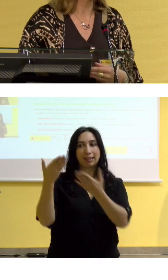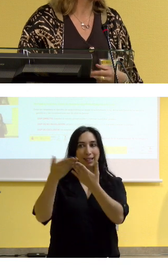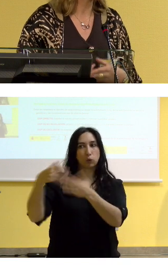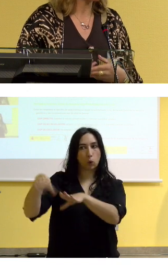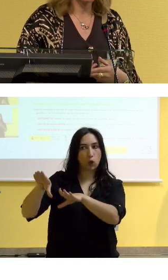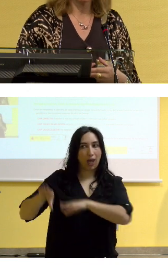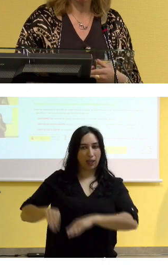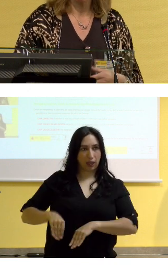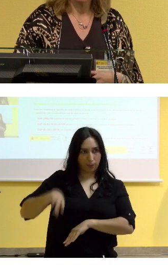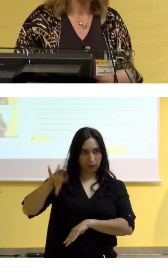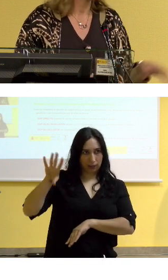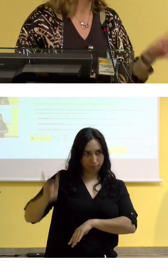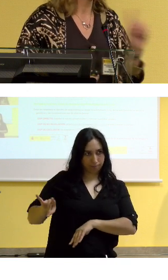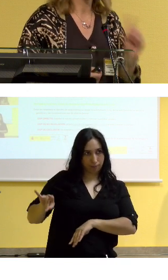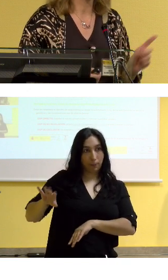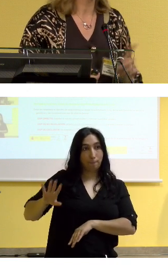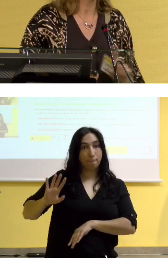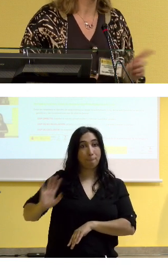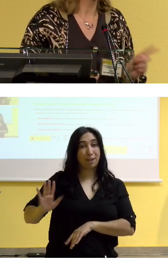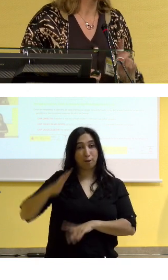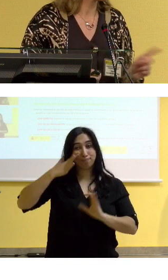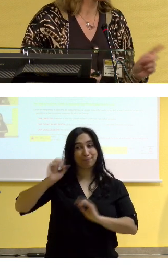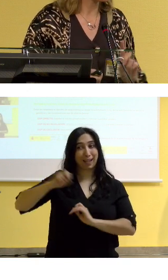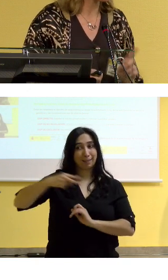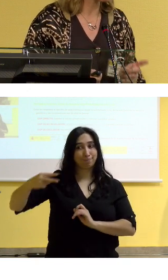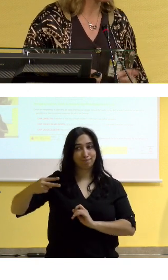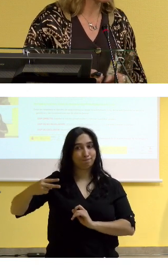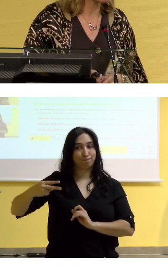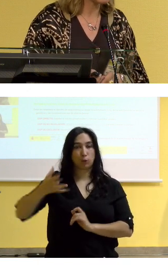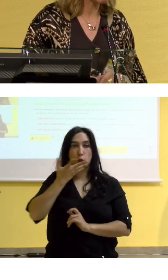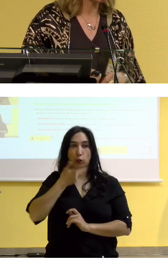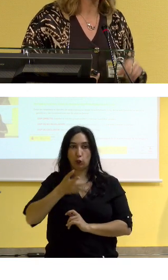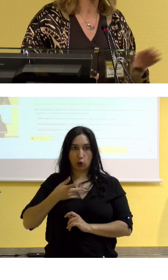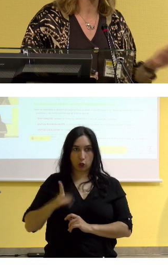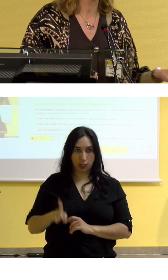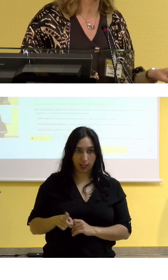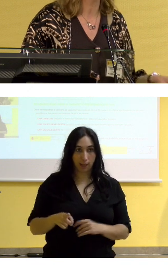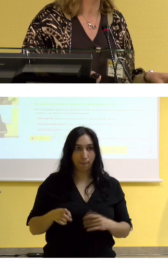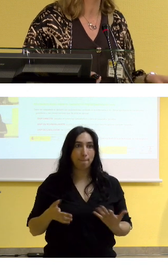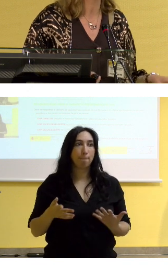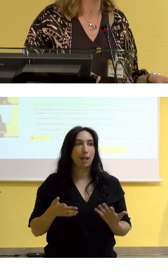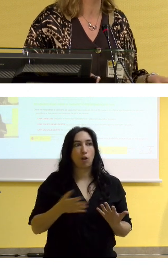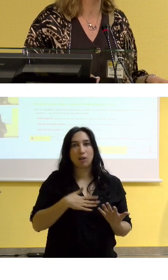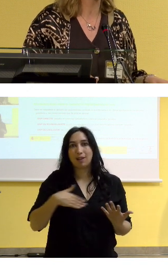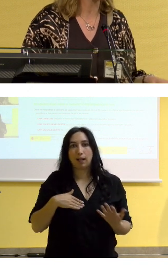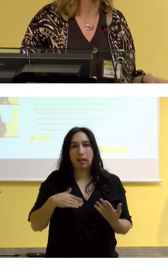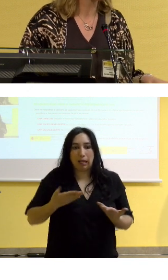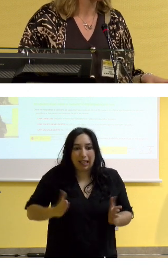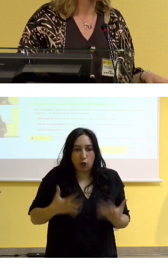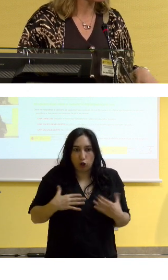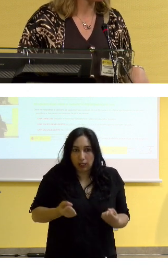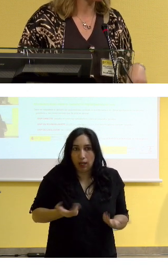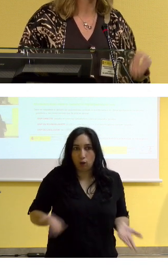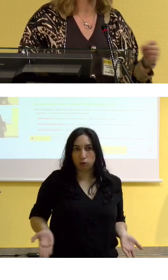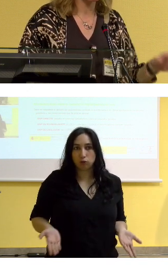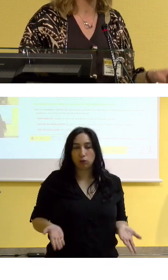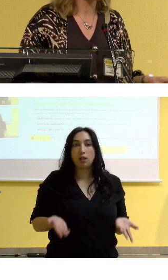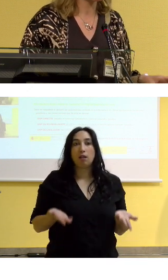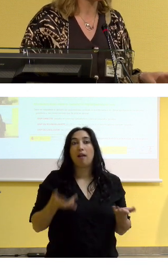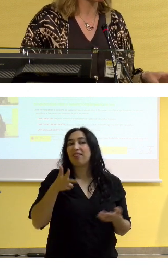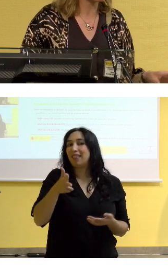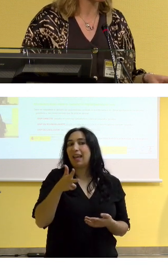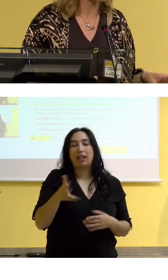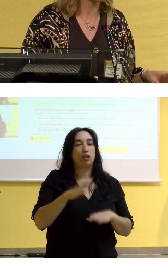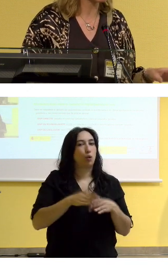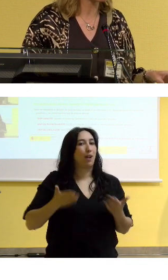estudio presintomático, pero no quieren conocer el resultado de él, pero quieren tener una descendencia sana y tienen todo el derecho